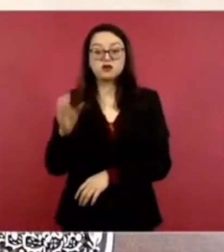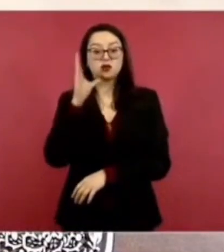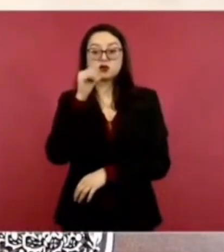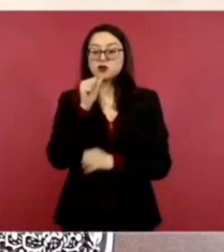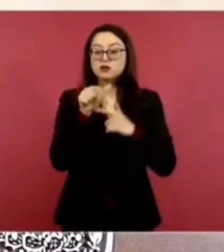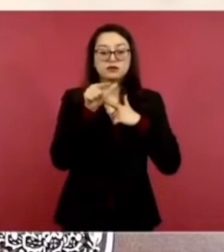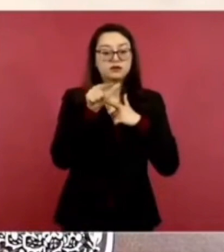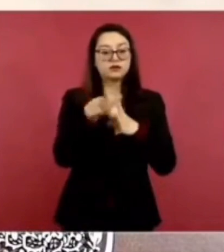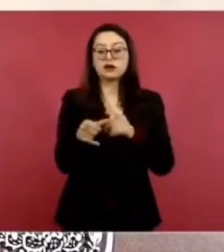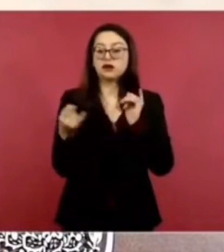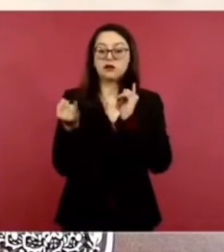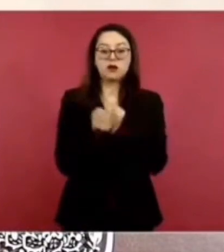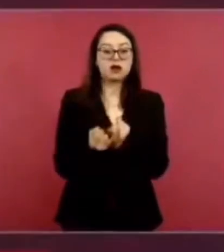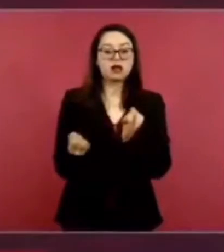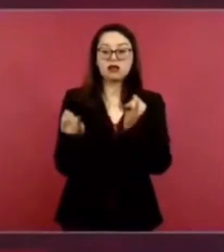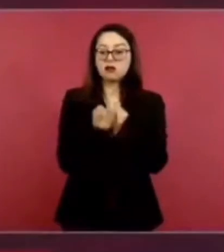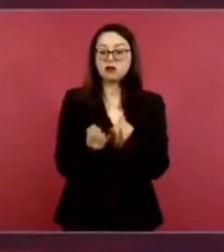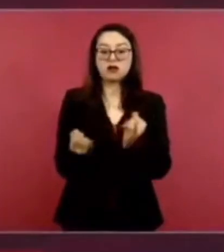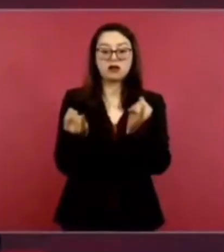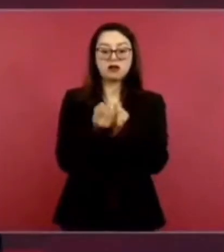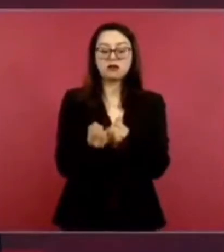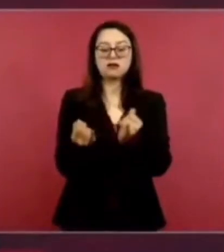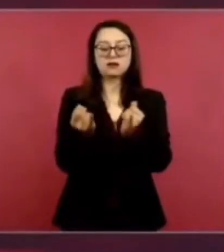así decía